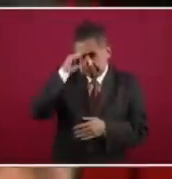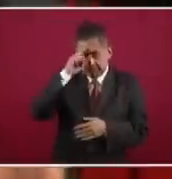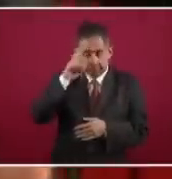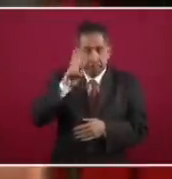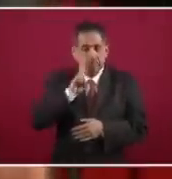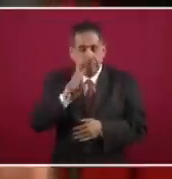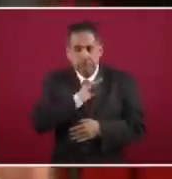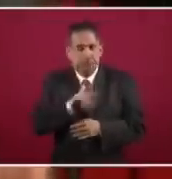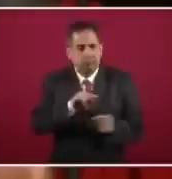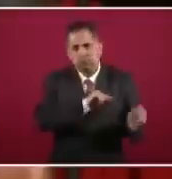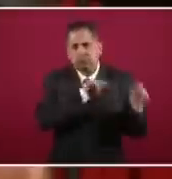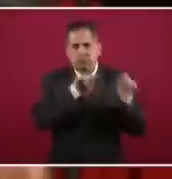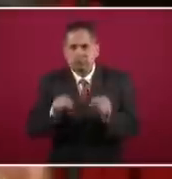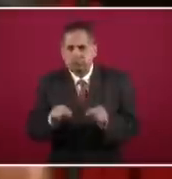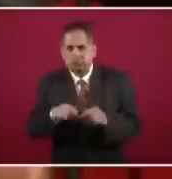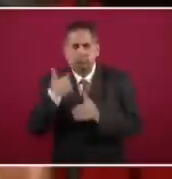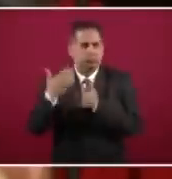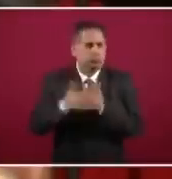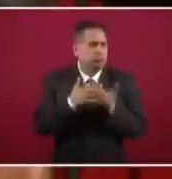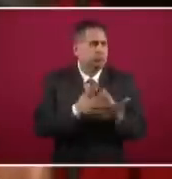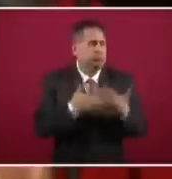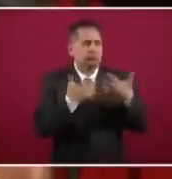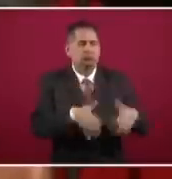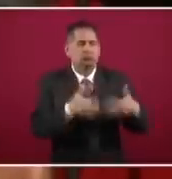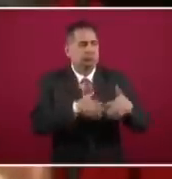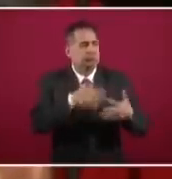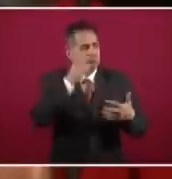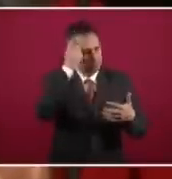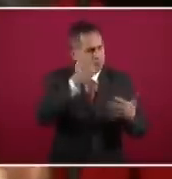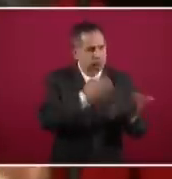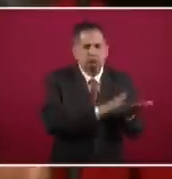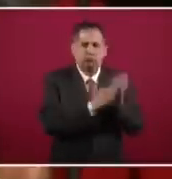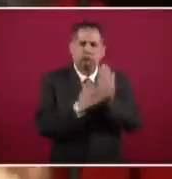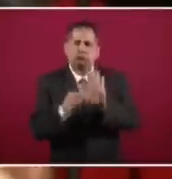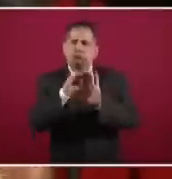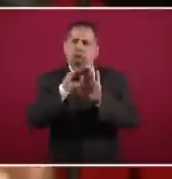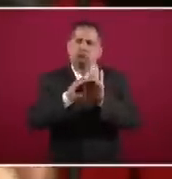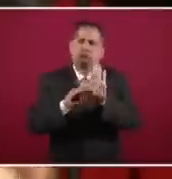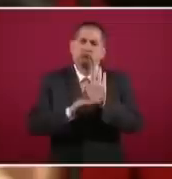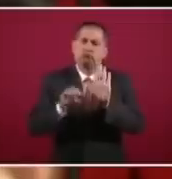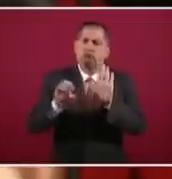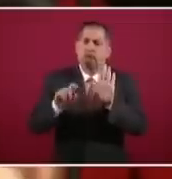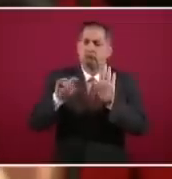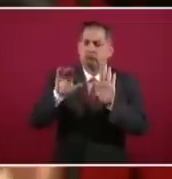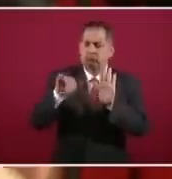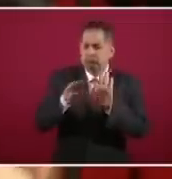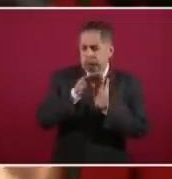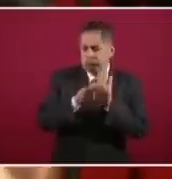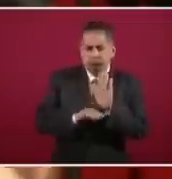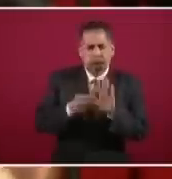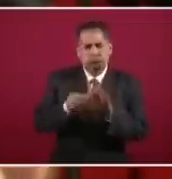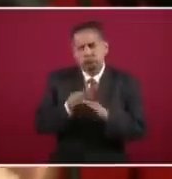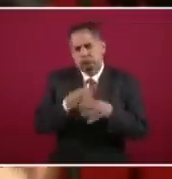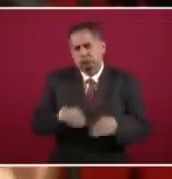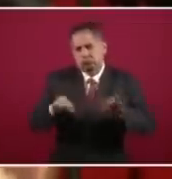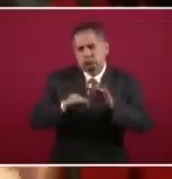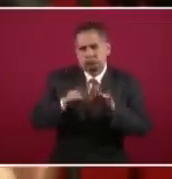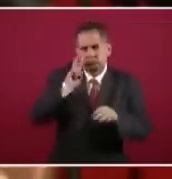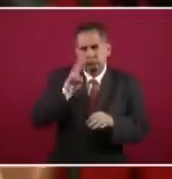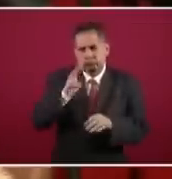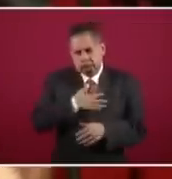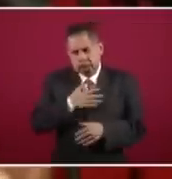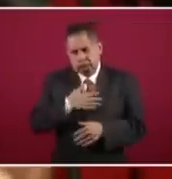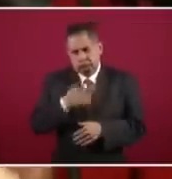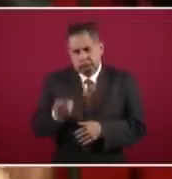pudieran estar aquí los empresarios para poder presentar este código de ética. Me parece muy importante. Esa es